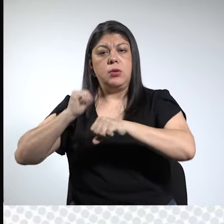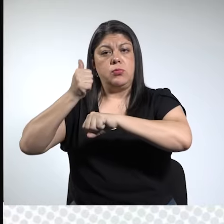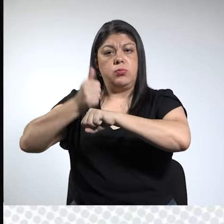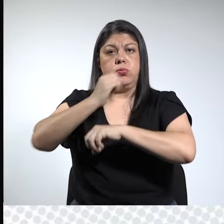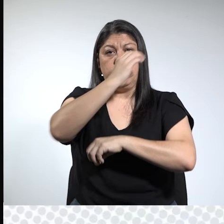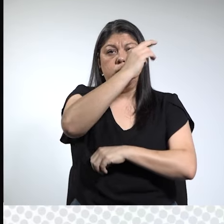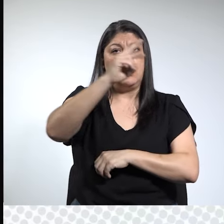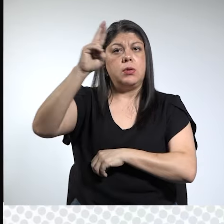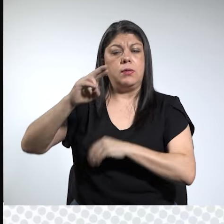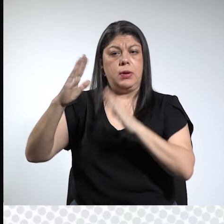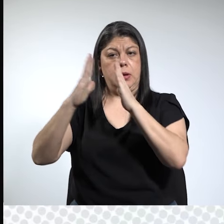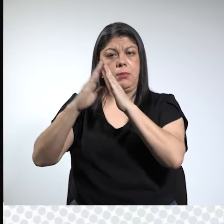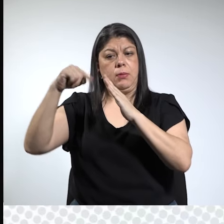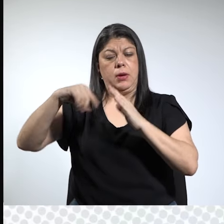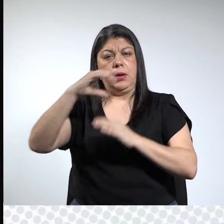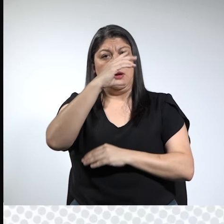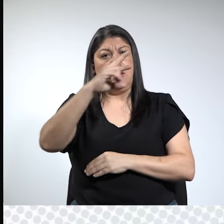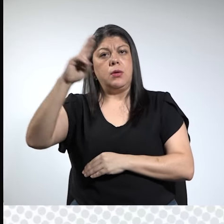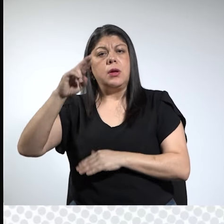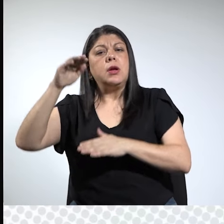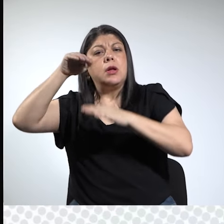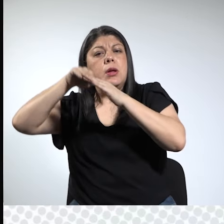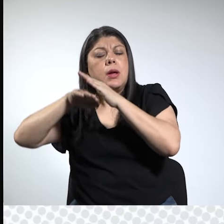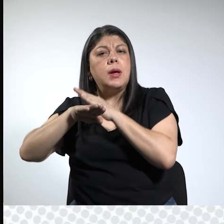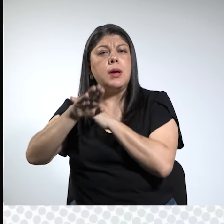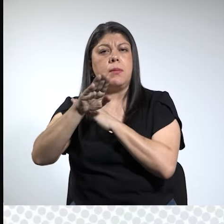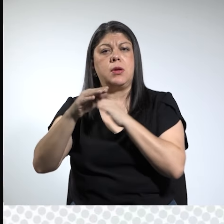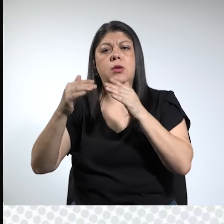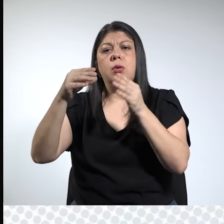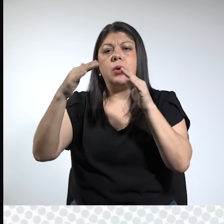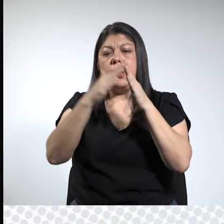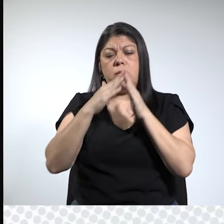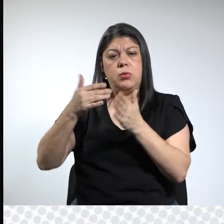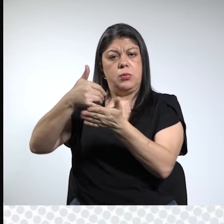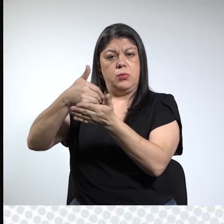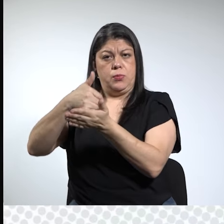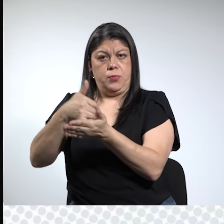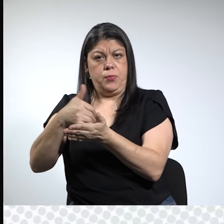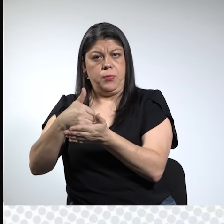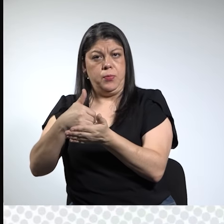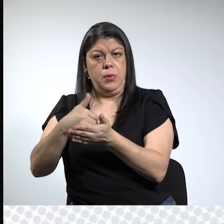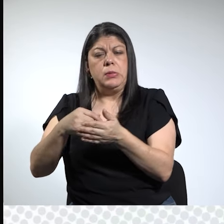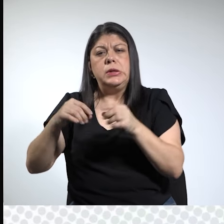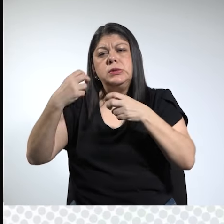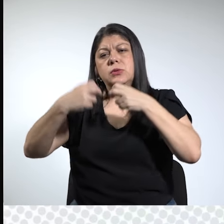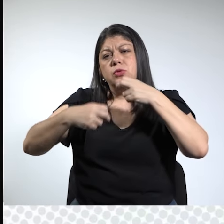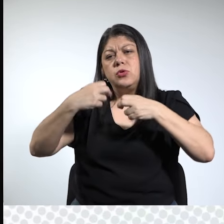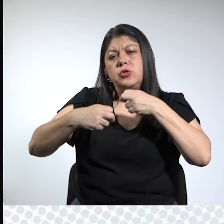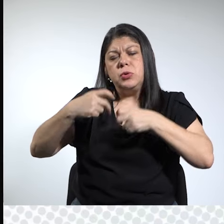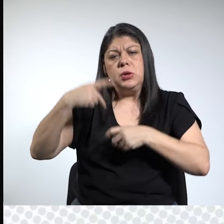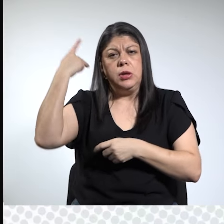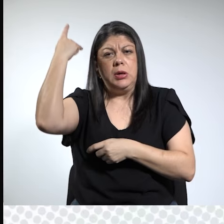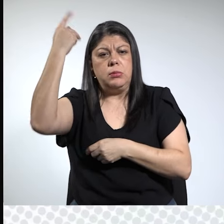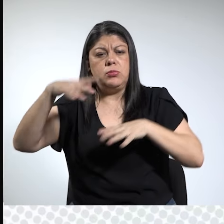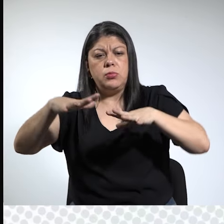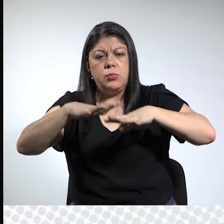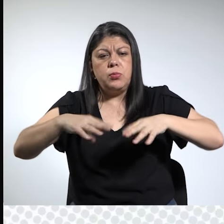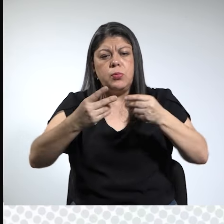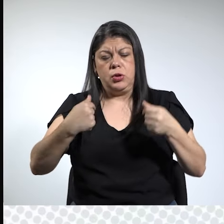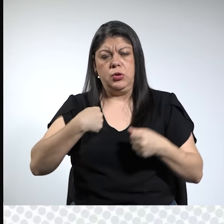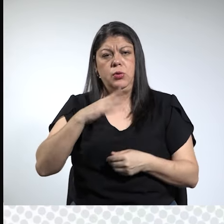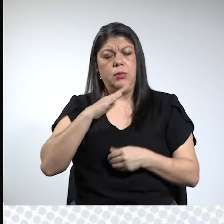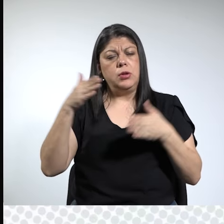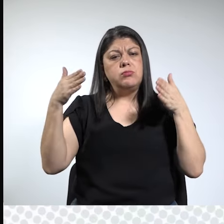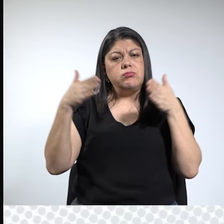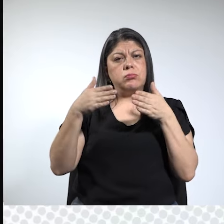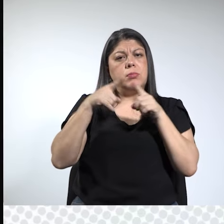Costa Rica, ¿verdad? Y entré por la población migrante más vulnerable por los conflictos geopolíticos que existen en la región, y esa es a la que me refería.